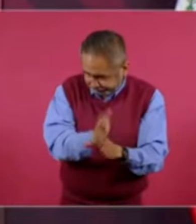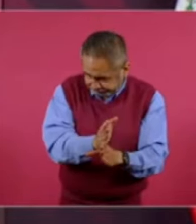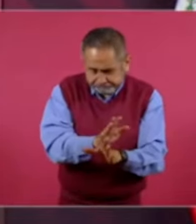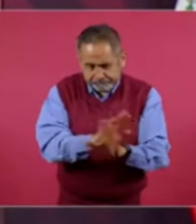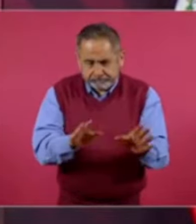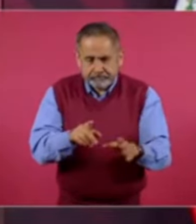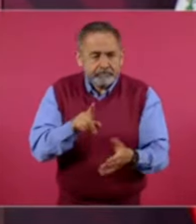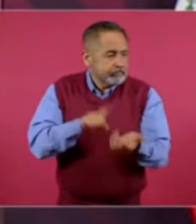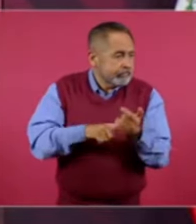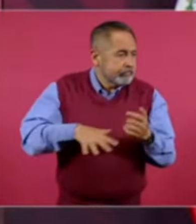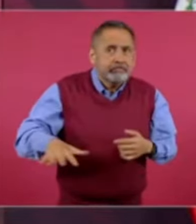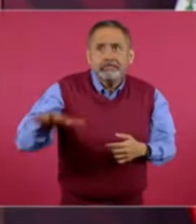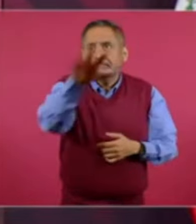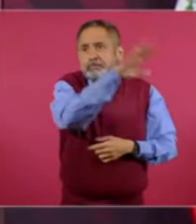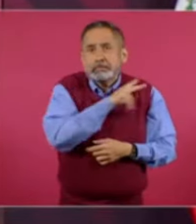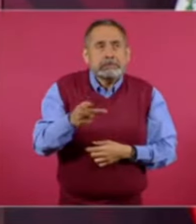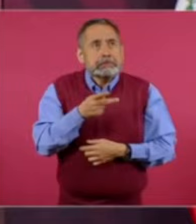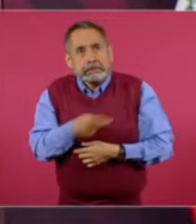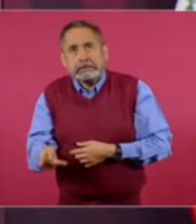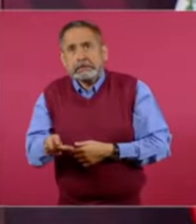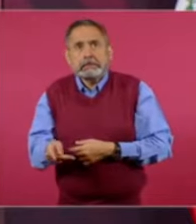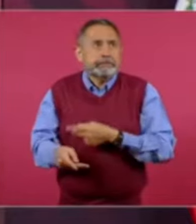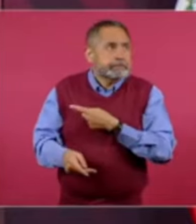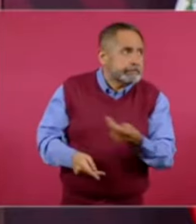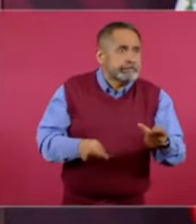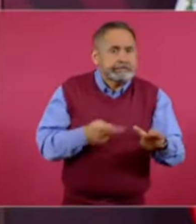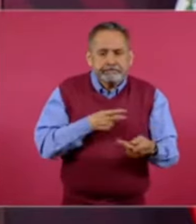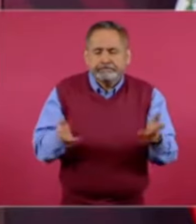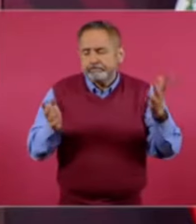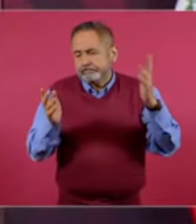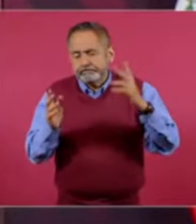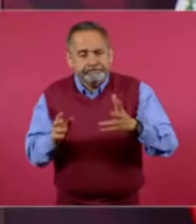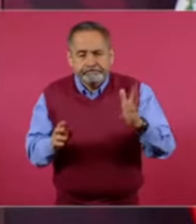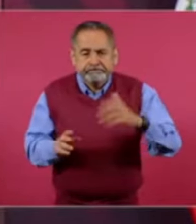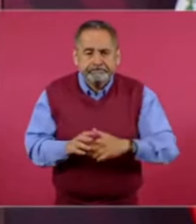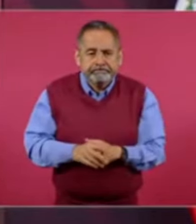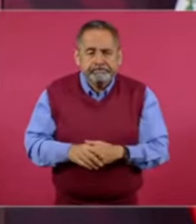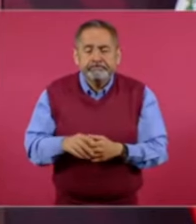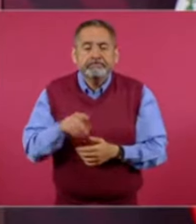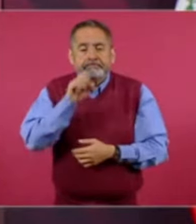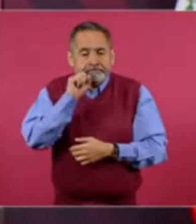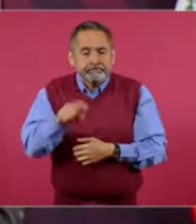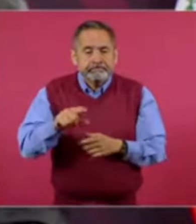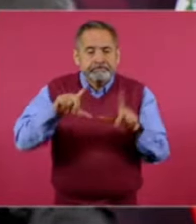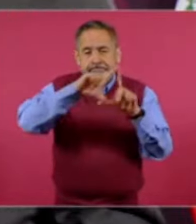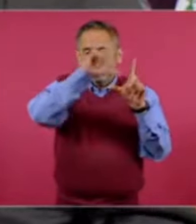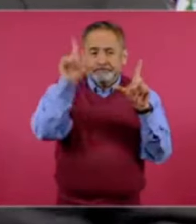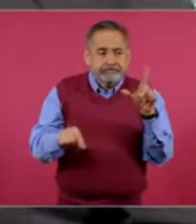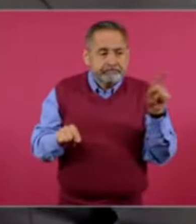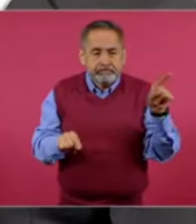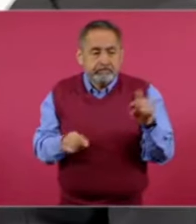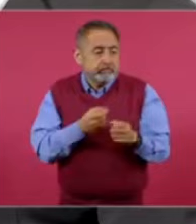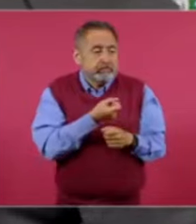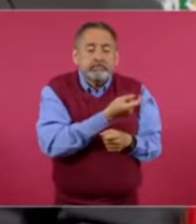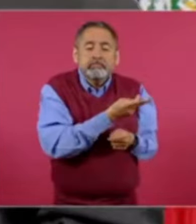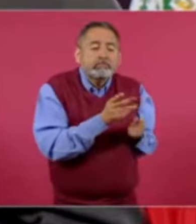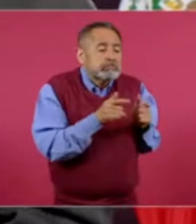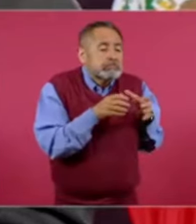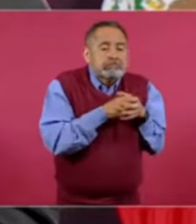de empobrecimiento del pueblo, al mismo tiempo de que se enriquecían unos